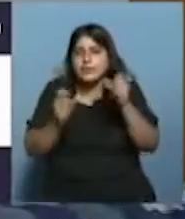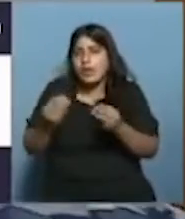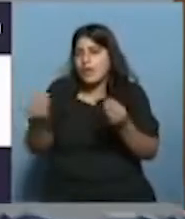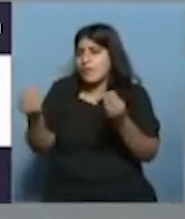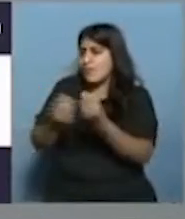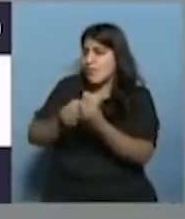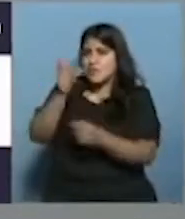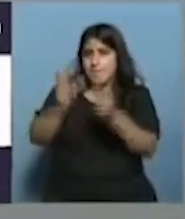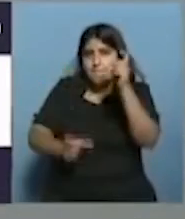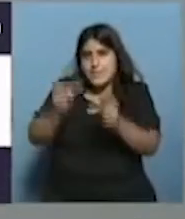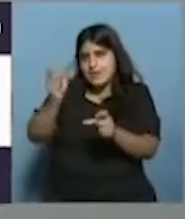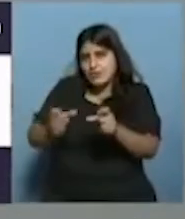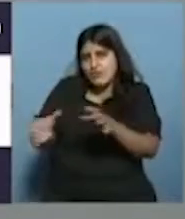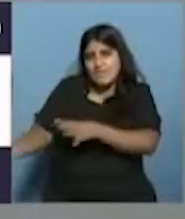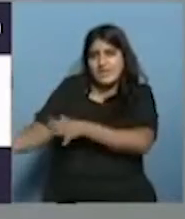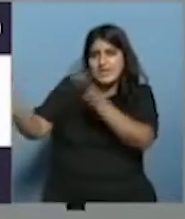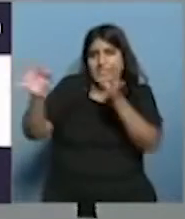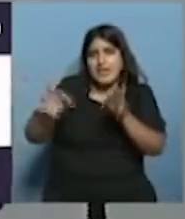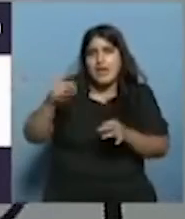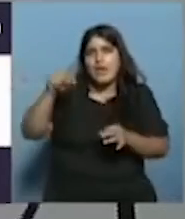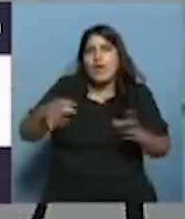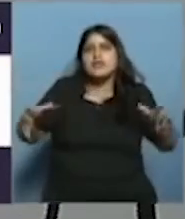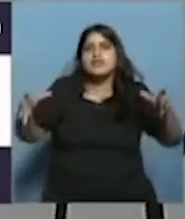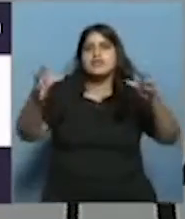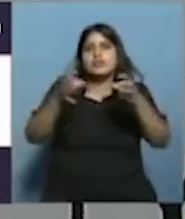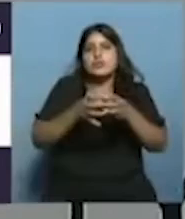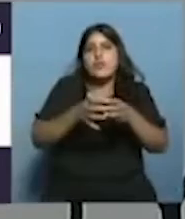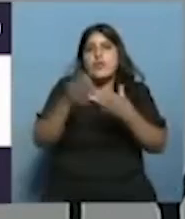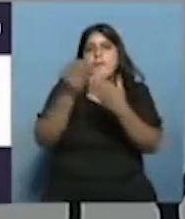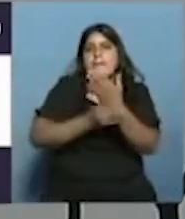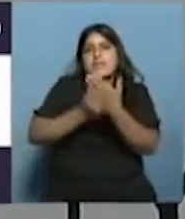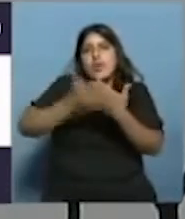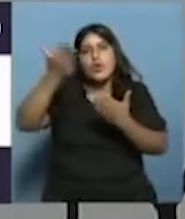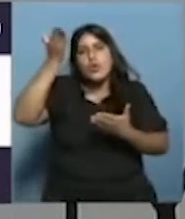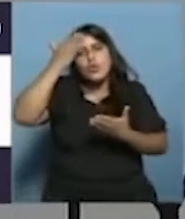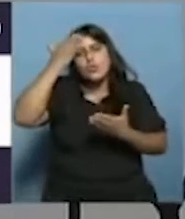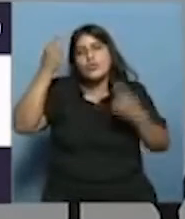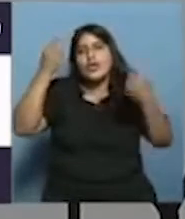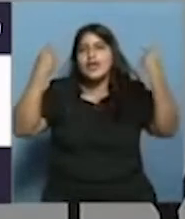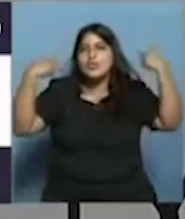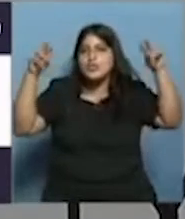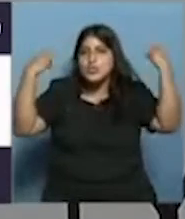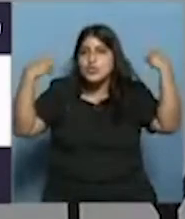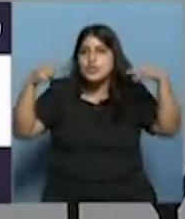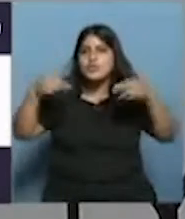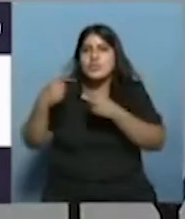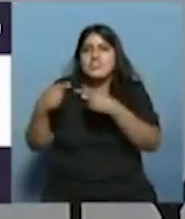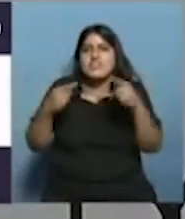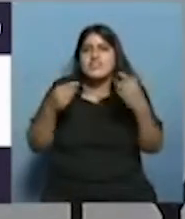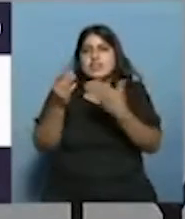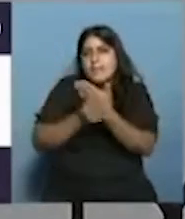muchísima gente, estuvimos reunidos con el ministro de Cultura y Turismo, con otras carteras ministeriales, y